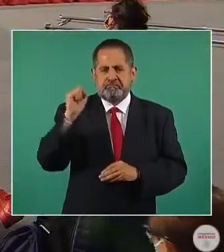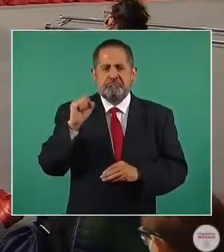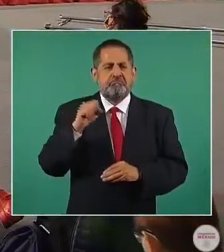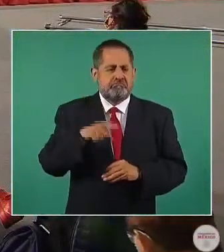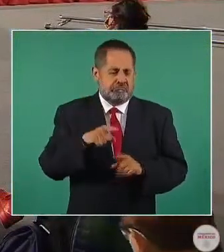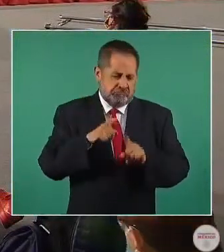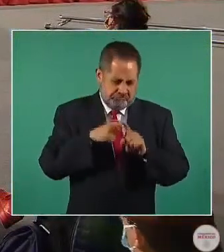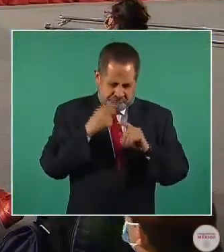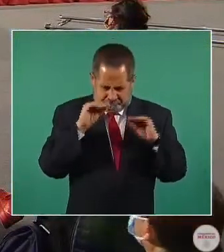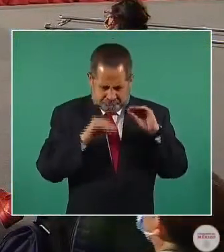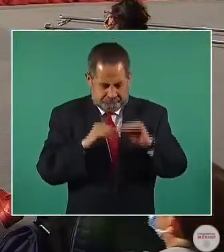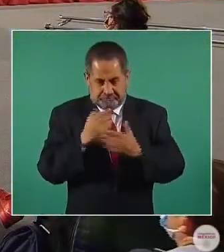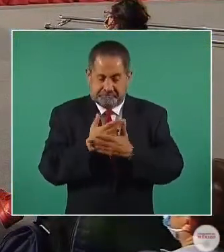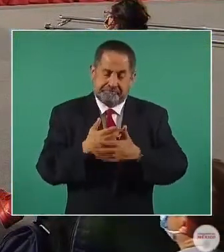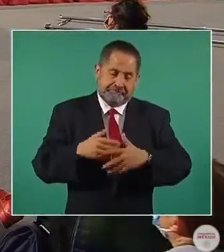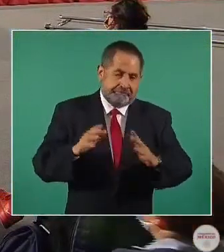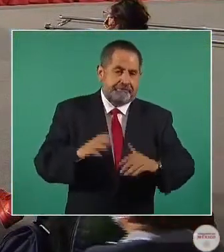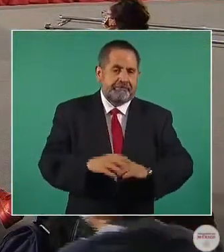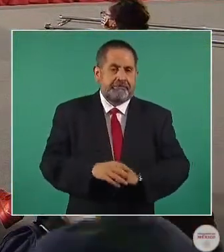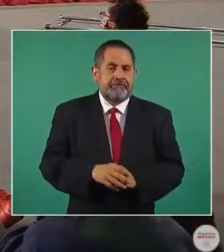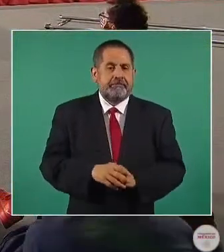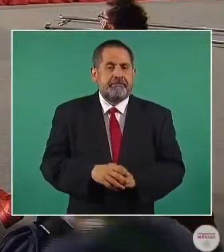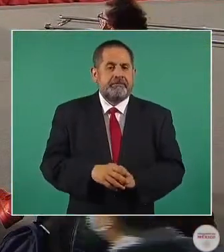los moneros. Bueno,